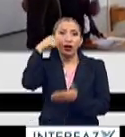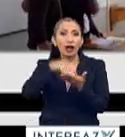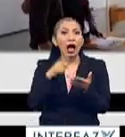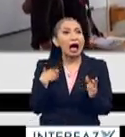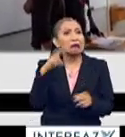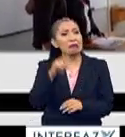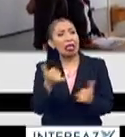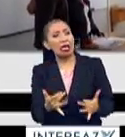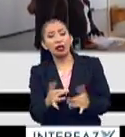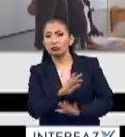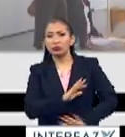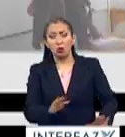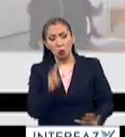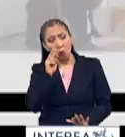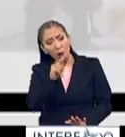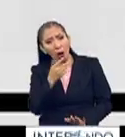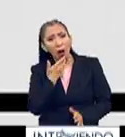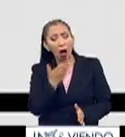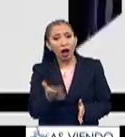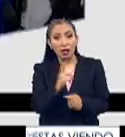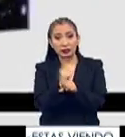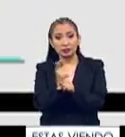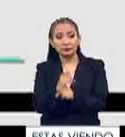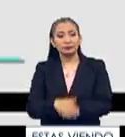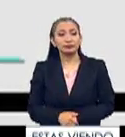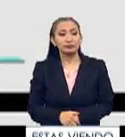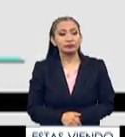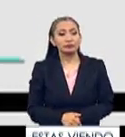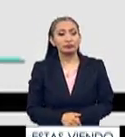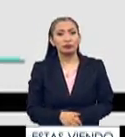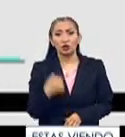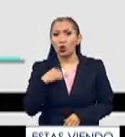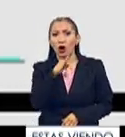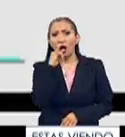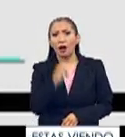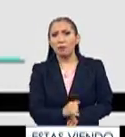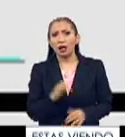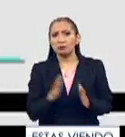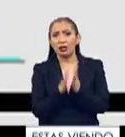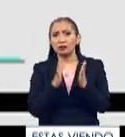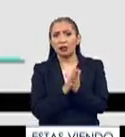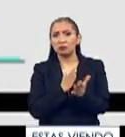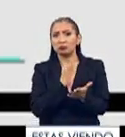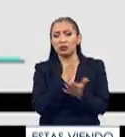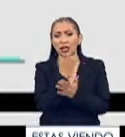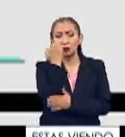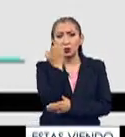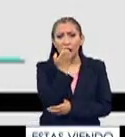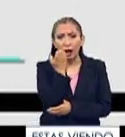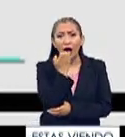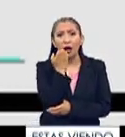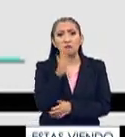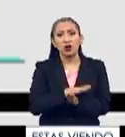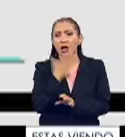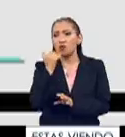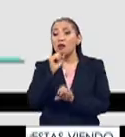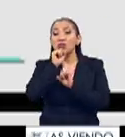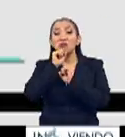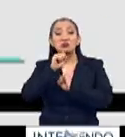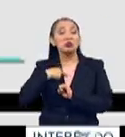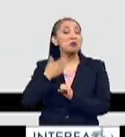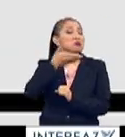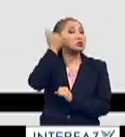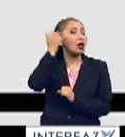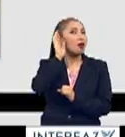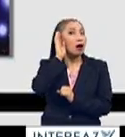ve desde que está en la licenciatura. En Bolivia nunca había participado de la SOVELA porque no había mucha difusión,